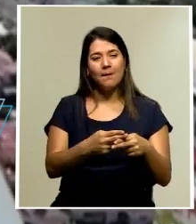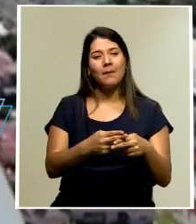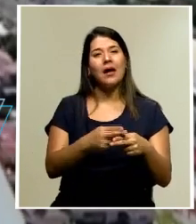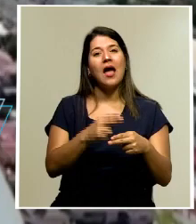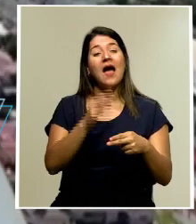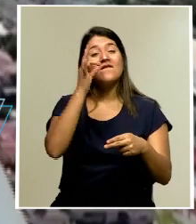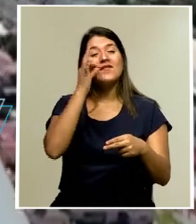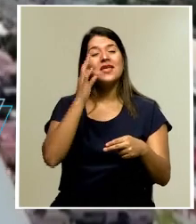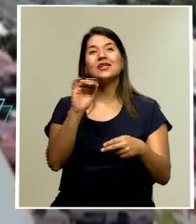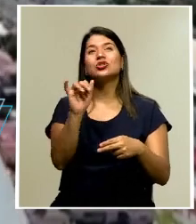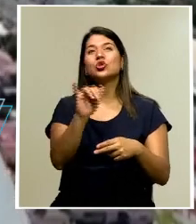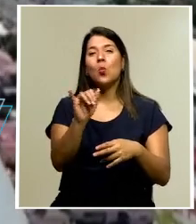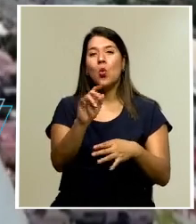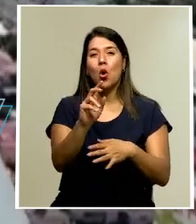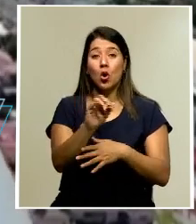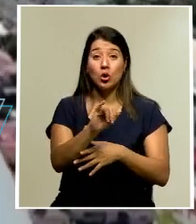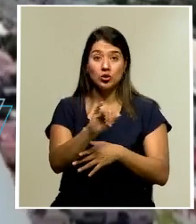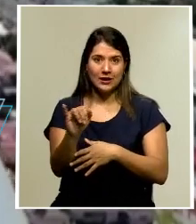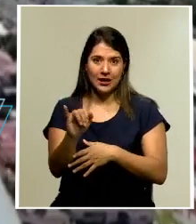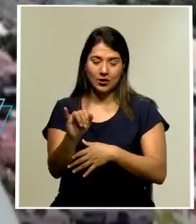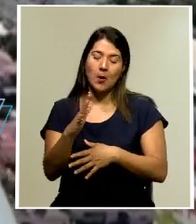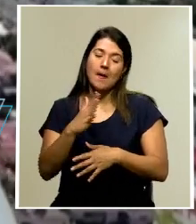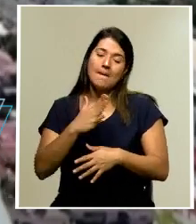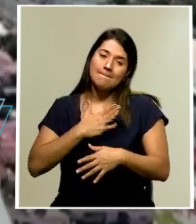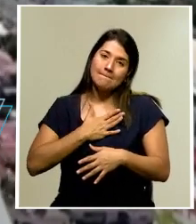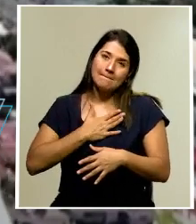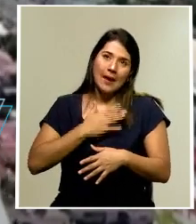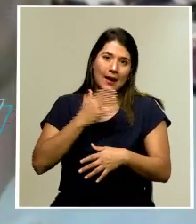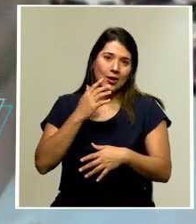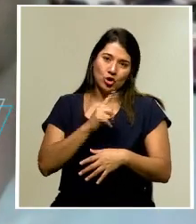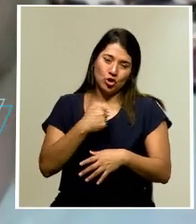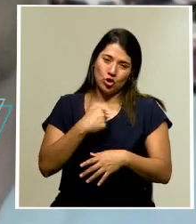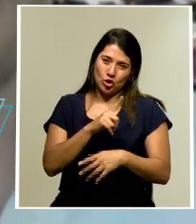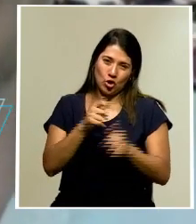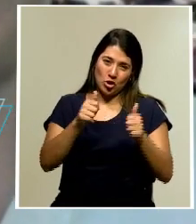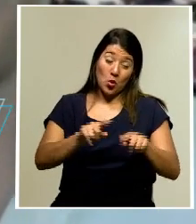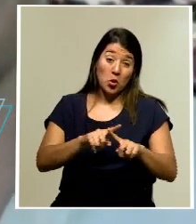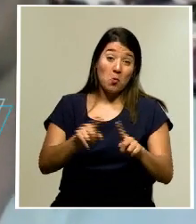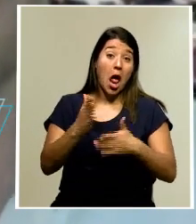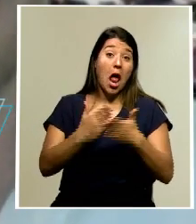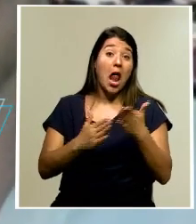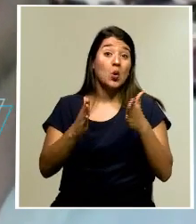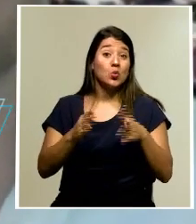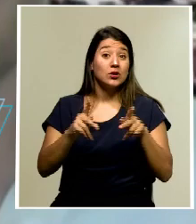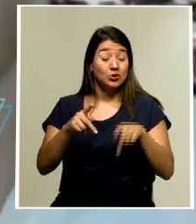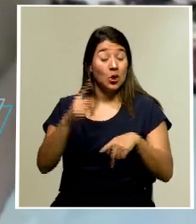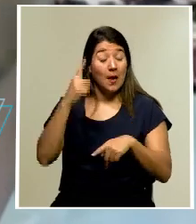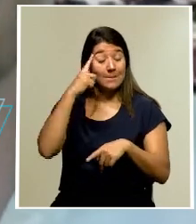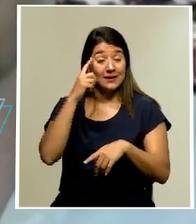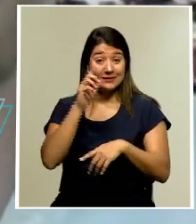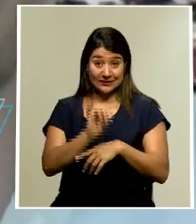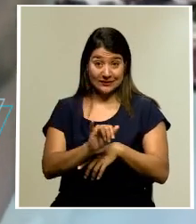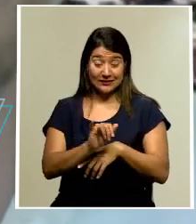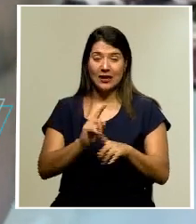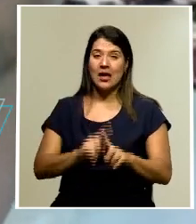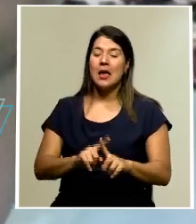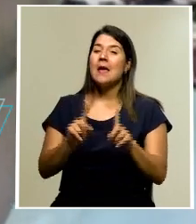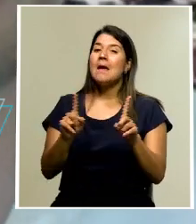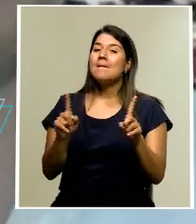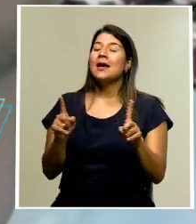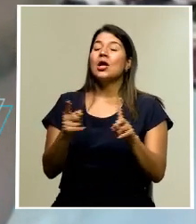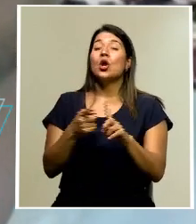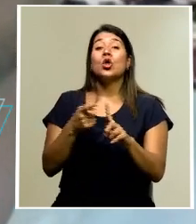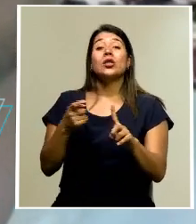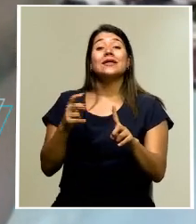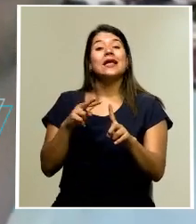del Partido de Liberación Nacional, a mí, lo cual me parece un exceso. Pero bueno, hay quienes piensan de esa manera, pero visto desde